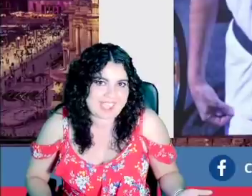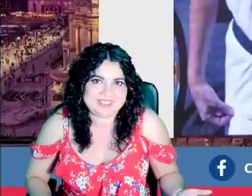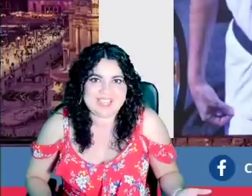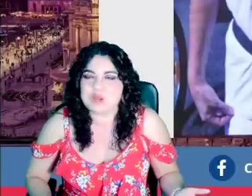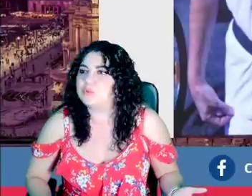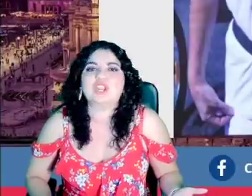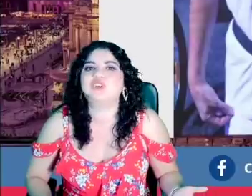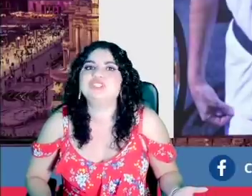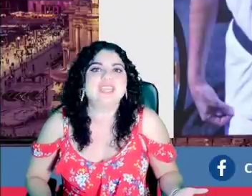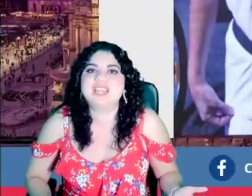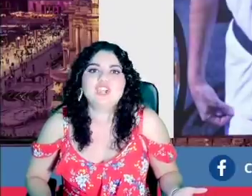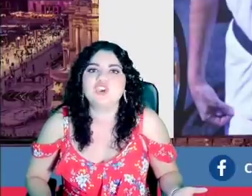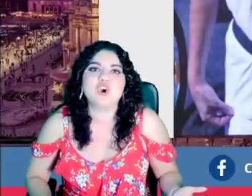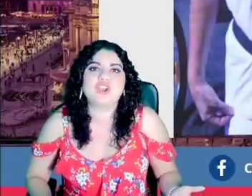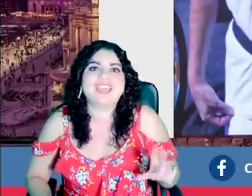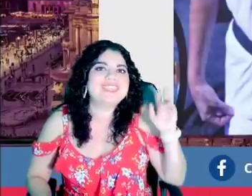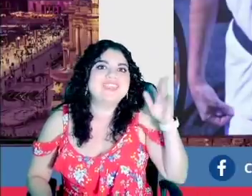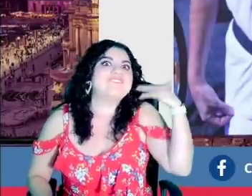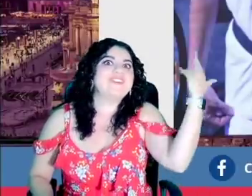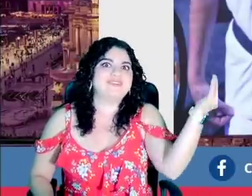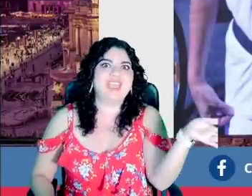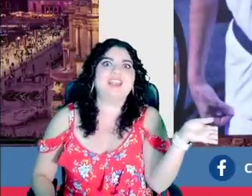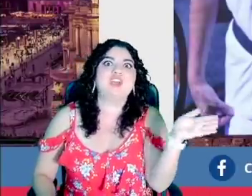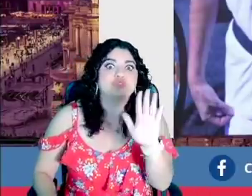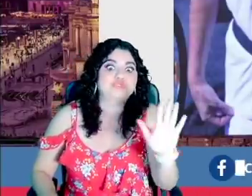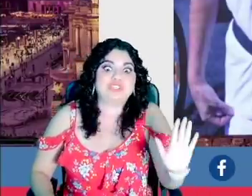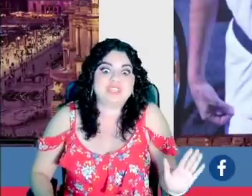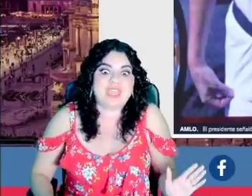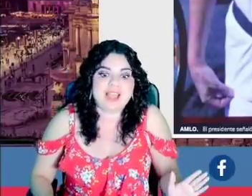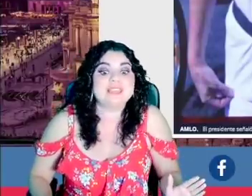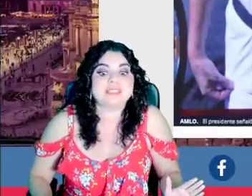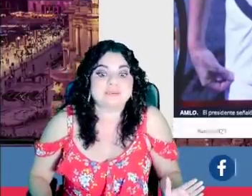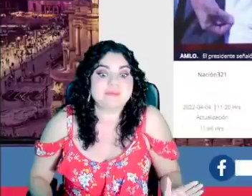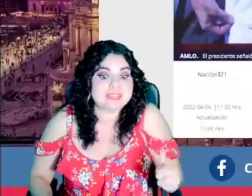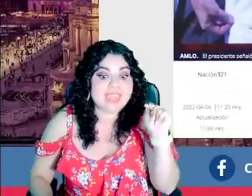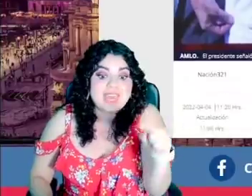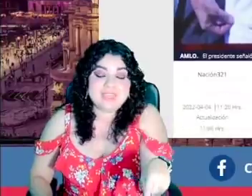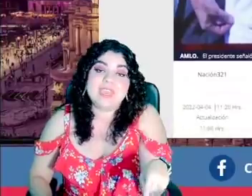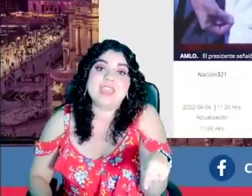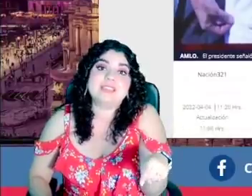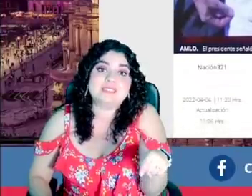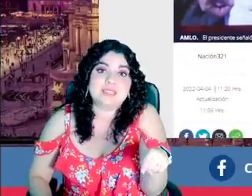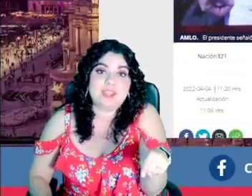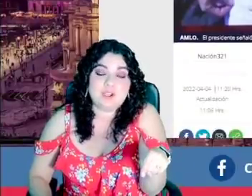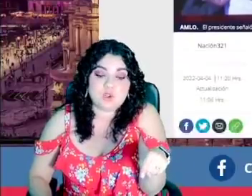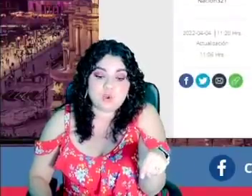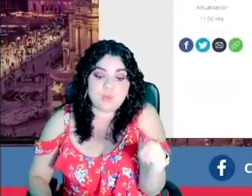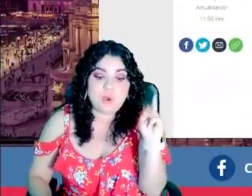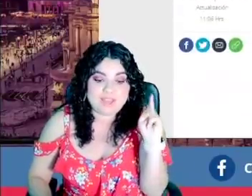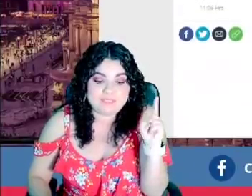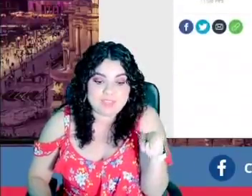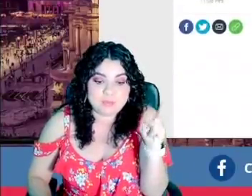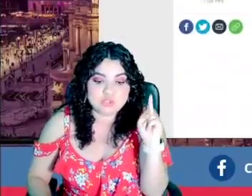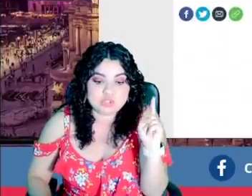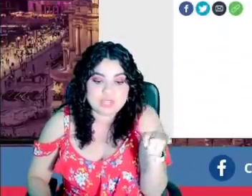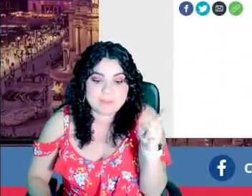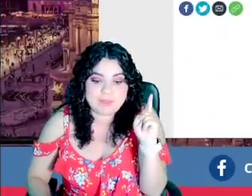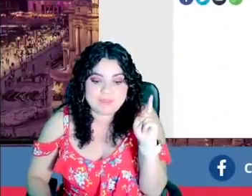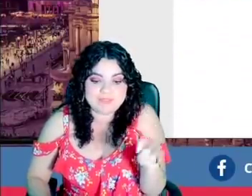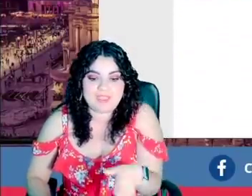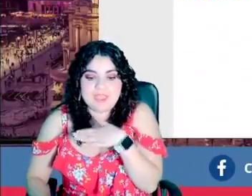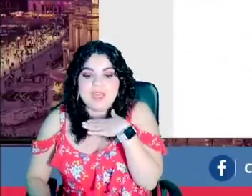qué atacar, porque no tienen con qué defender sus ideales más que de esta manera como la tenemos